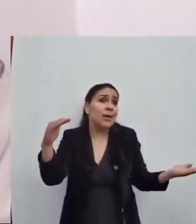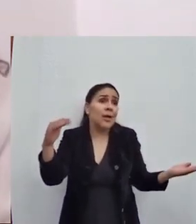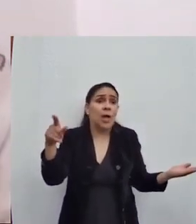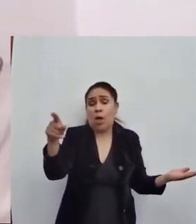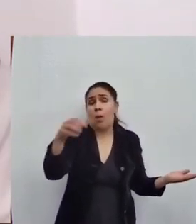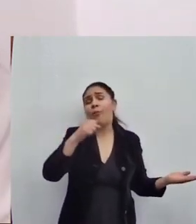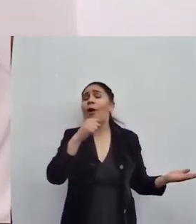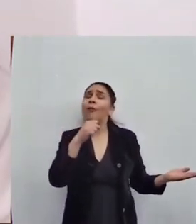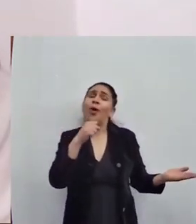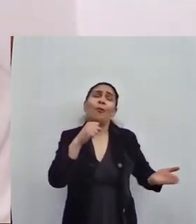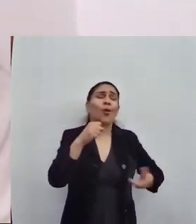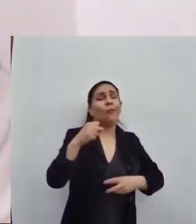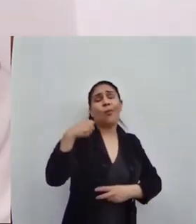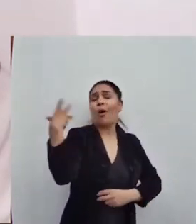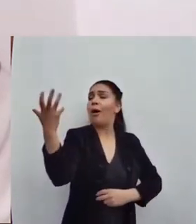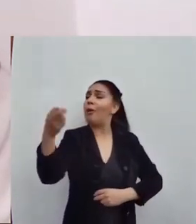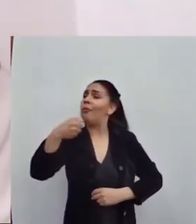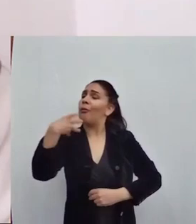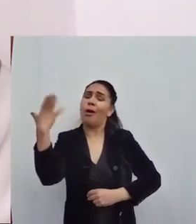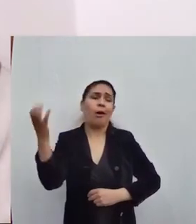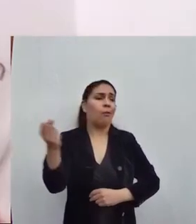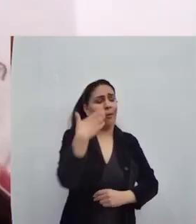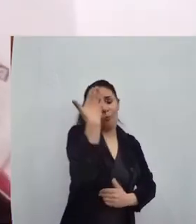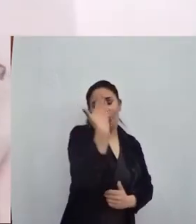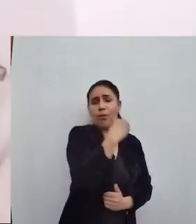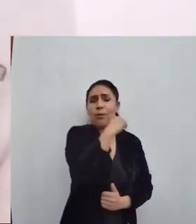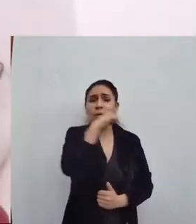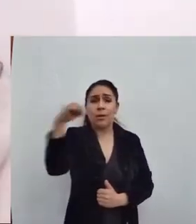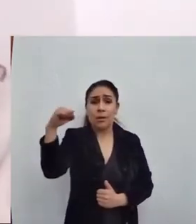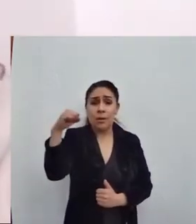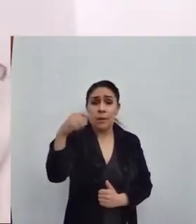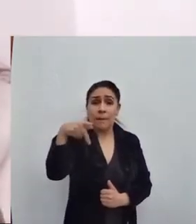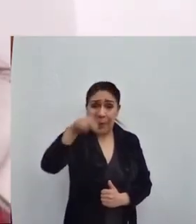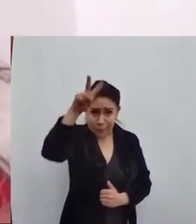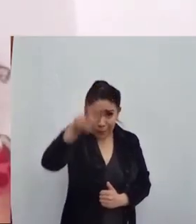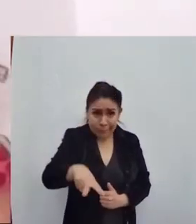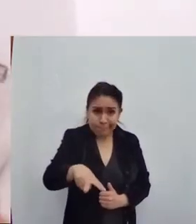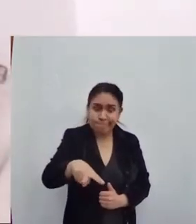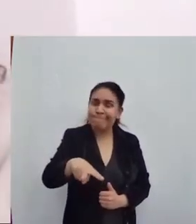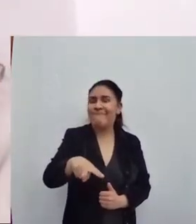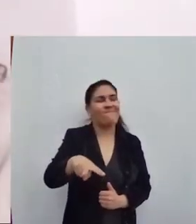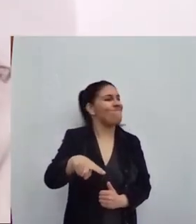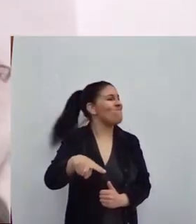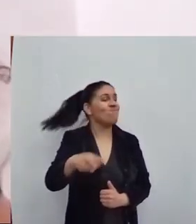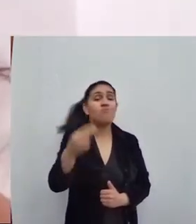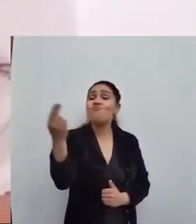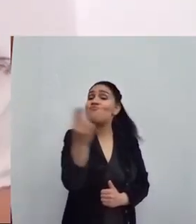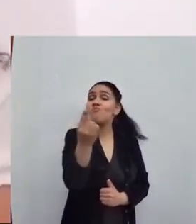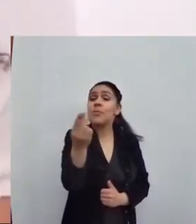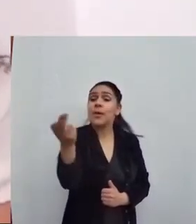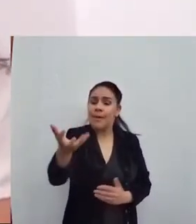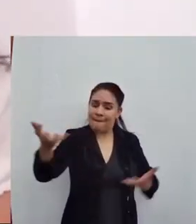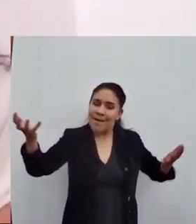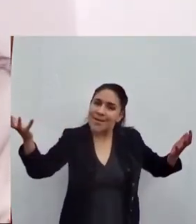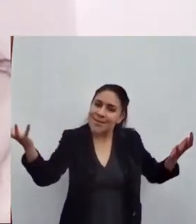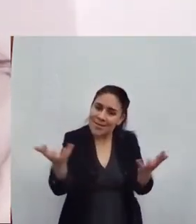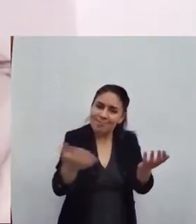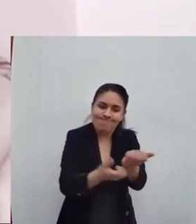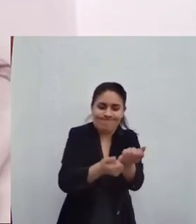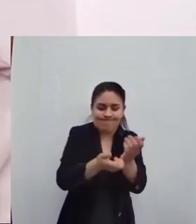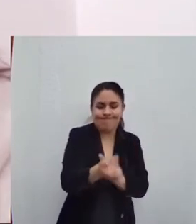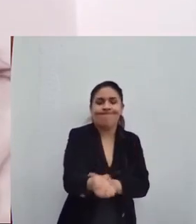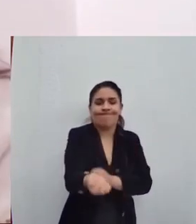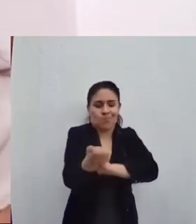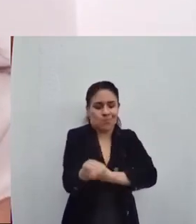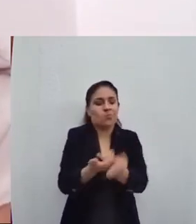existiendo ese ejercicio tal cual. Entonces es necesario ya accionar a la parte del campo,